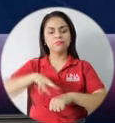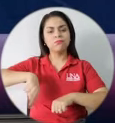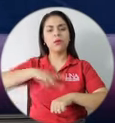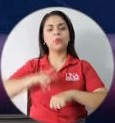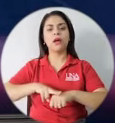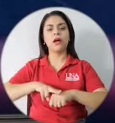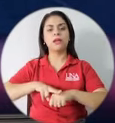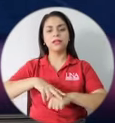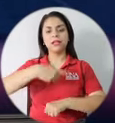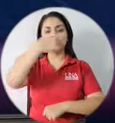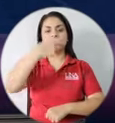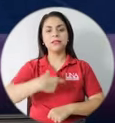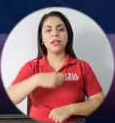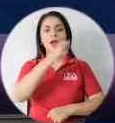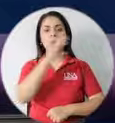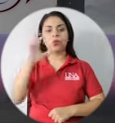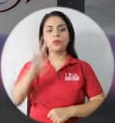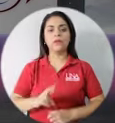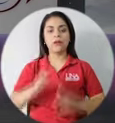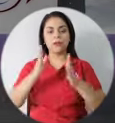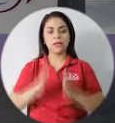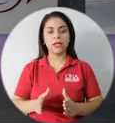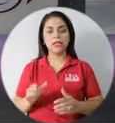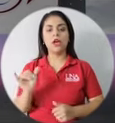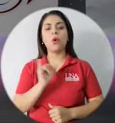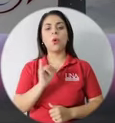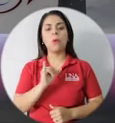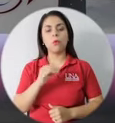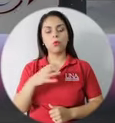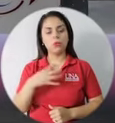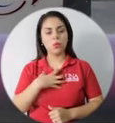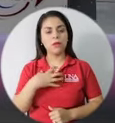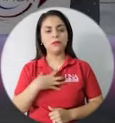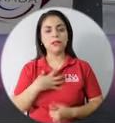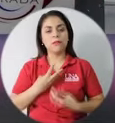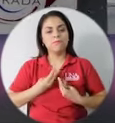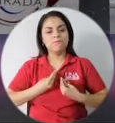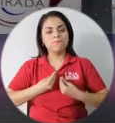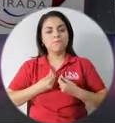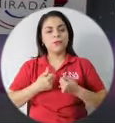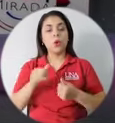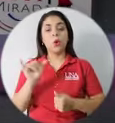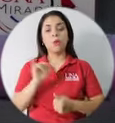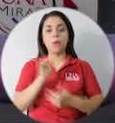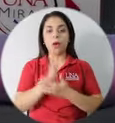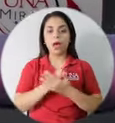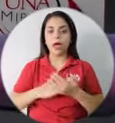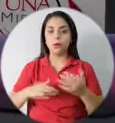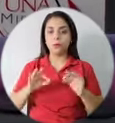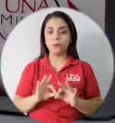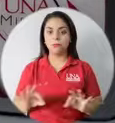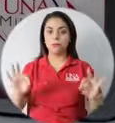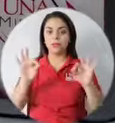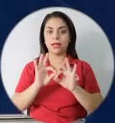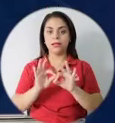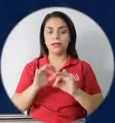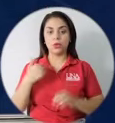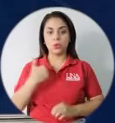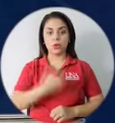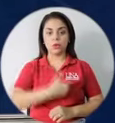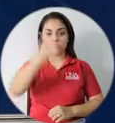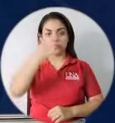Del ser costarricense. Uh-huh. Es como yo decía, es como nuestra esencia. Es una parte muy, muy importante